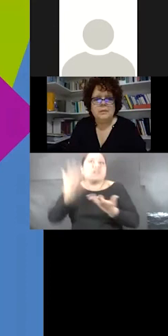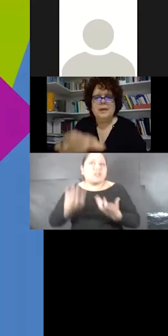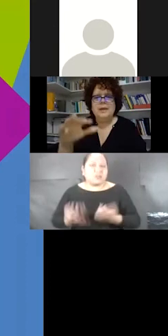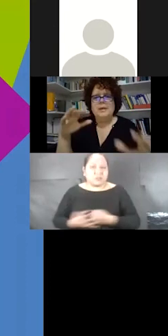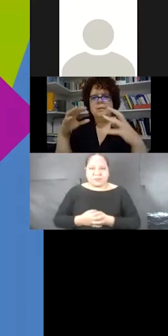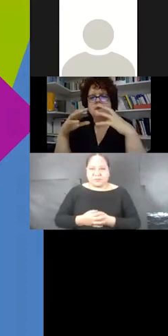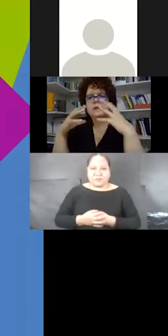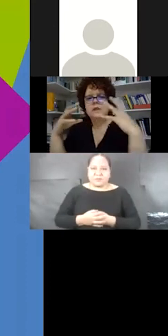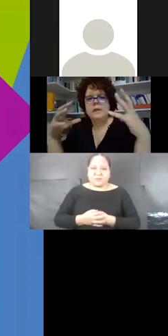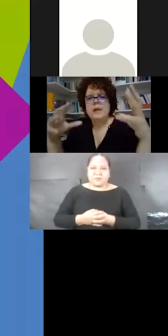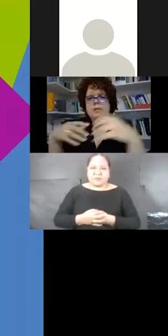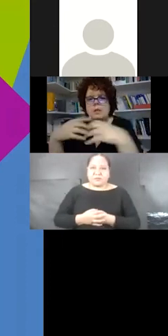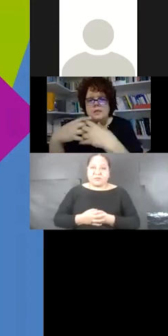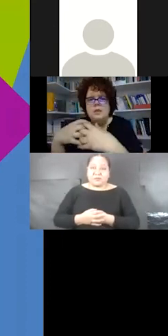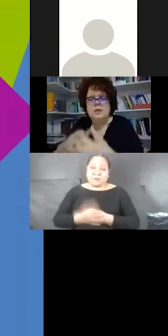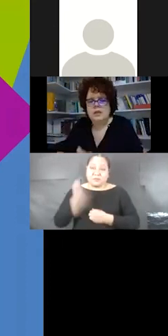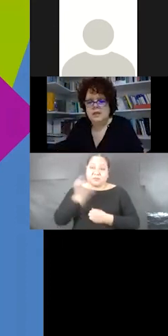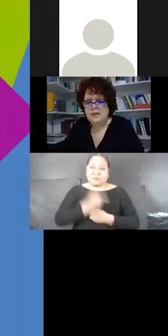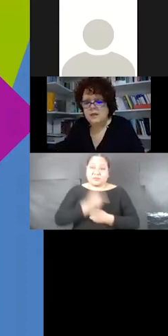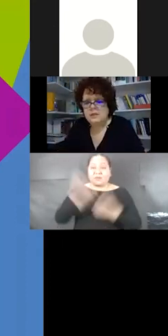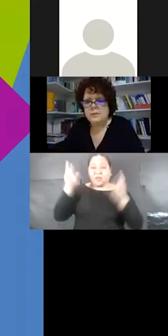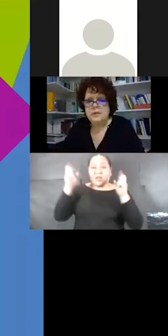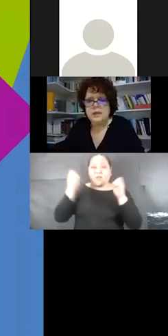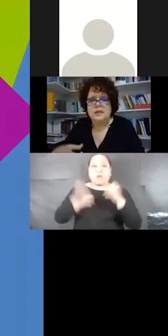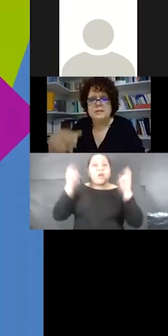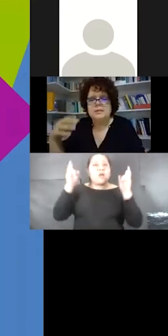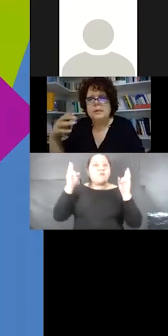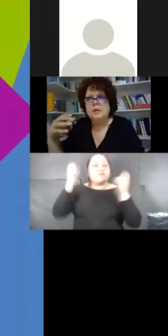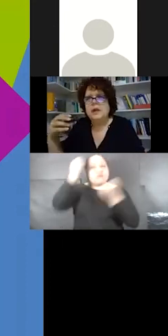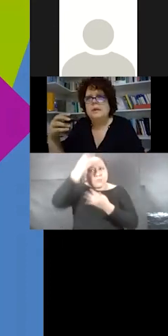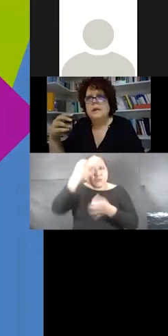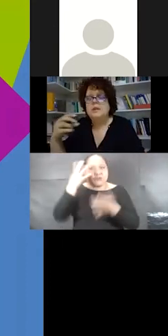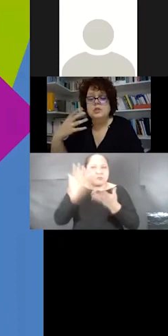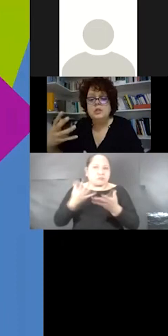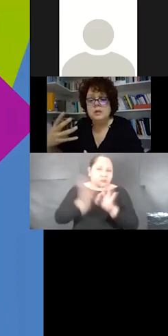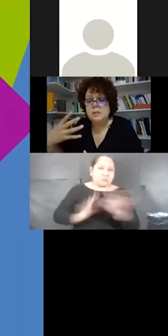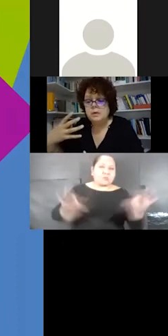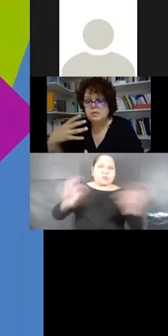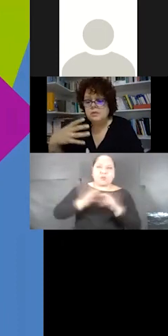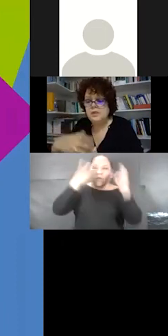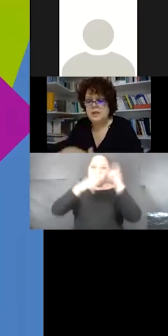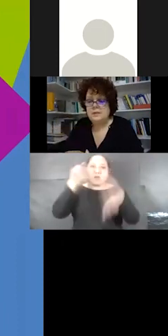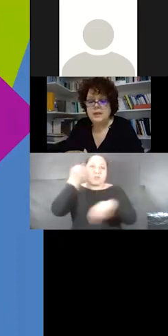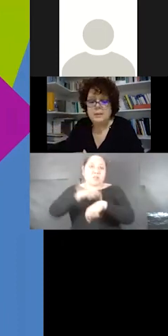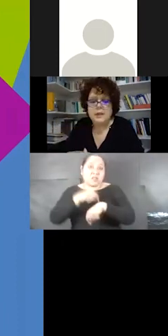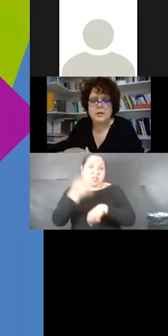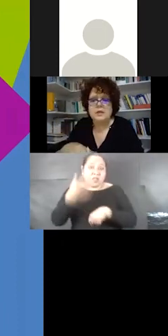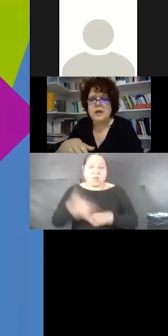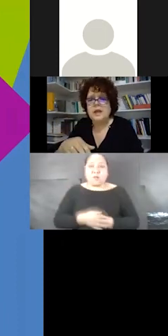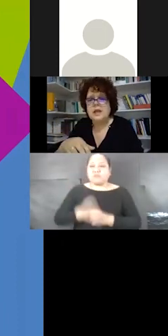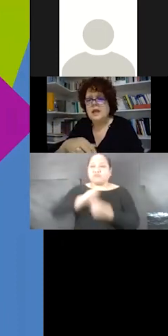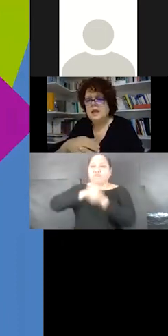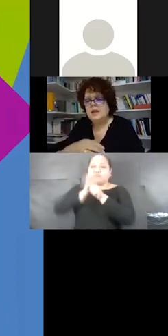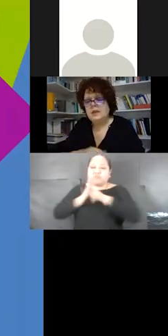Ahora, viene ese tema de la información y de las cosas importantes. Vemos que en estos tiempos de la pandemia que nos